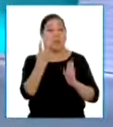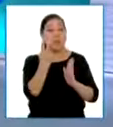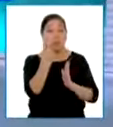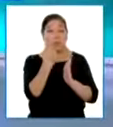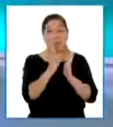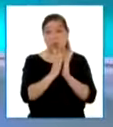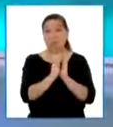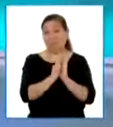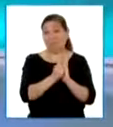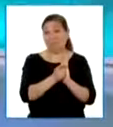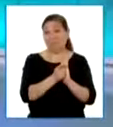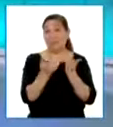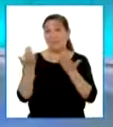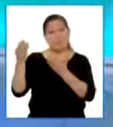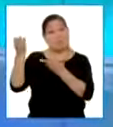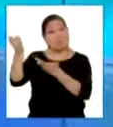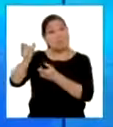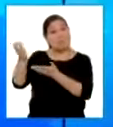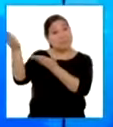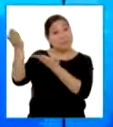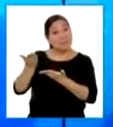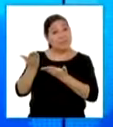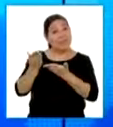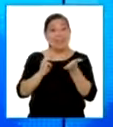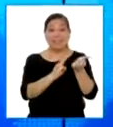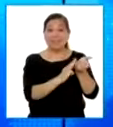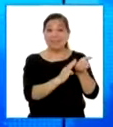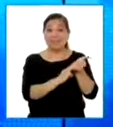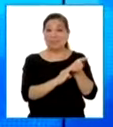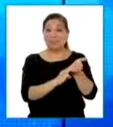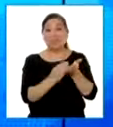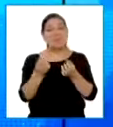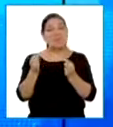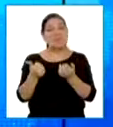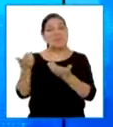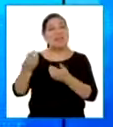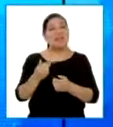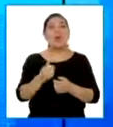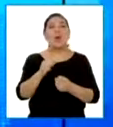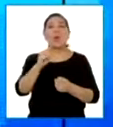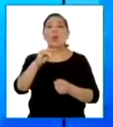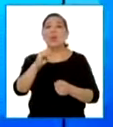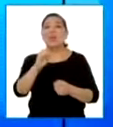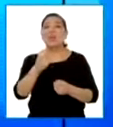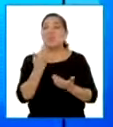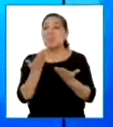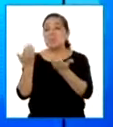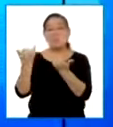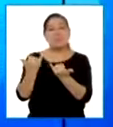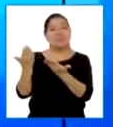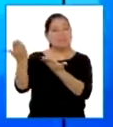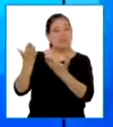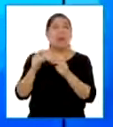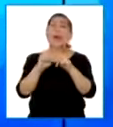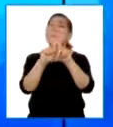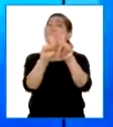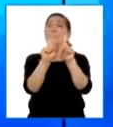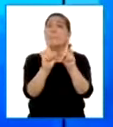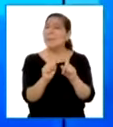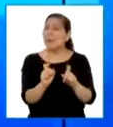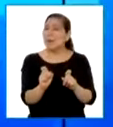12:24 del mediodía, nuestro invitado a esta hora es el defensor del pueblo, a quien le damos la más cordial bienvenida, al doctor Walter Gutiérrez. ¿Cómo le va? Bienvenido. Y la